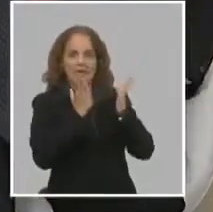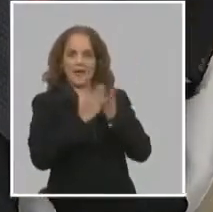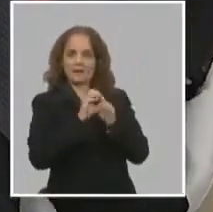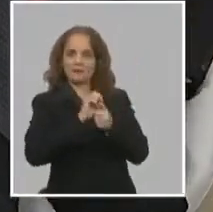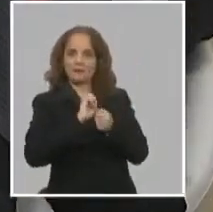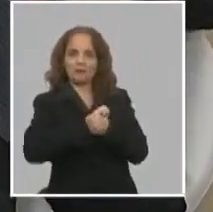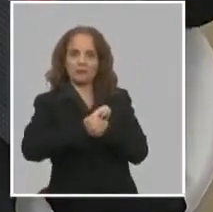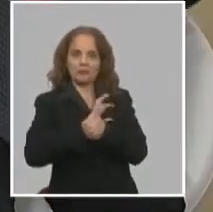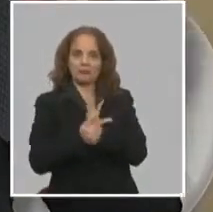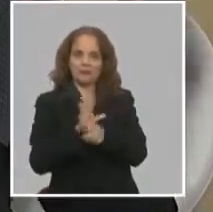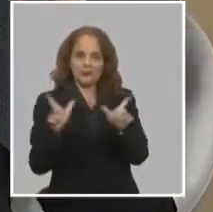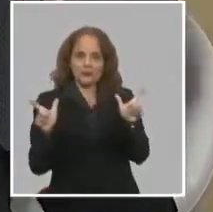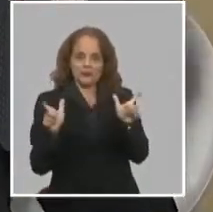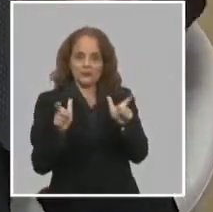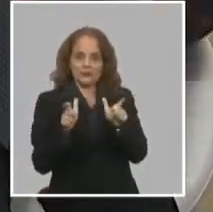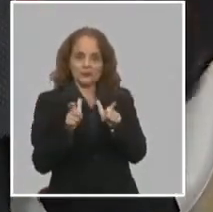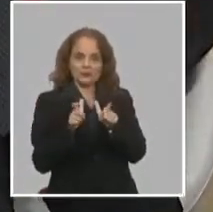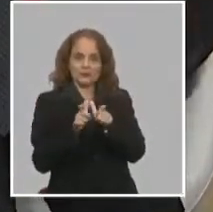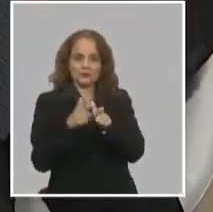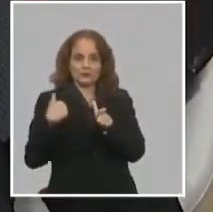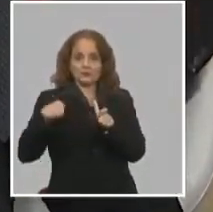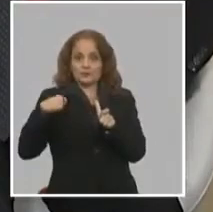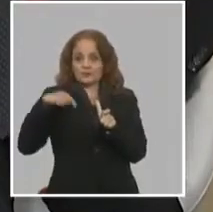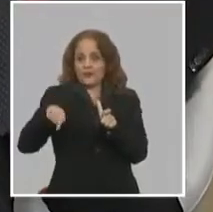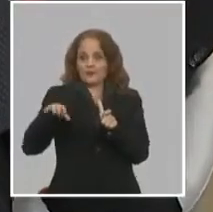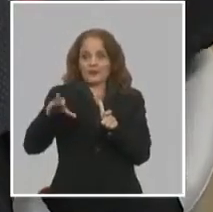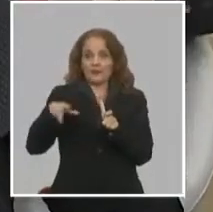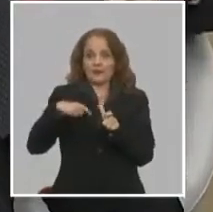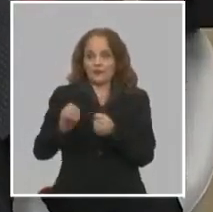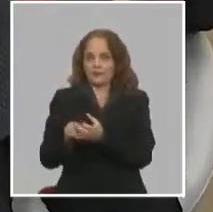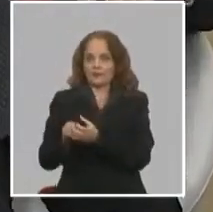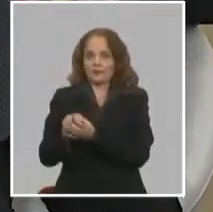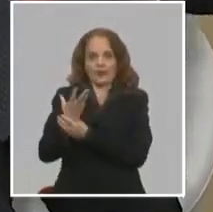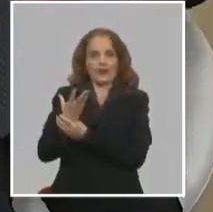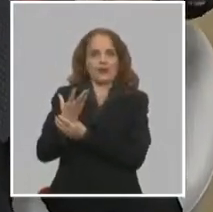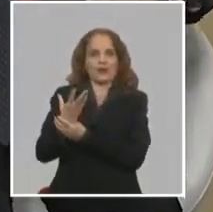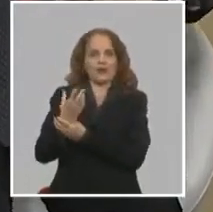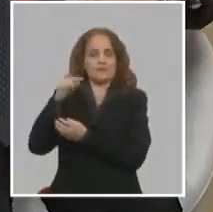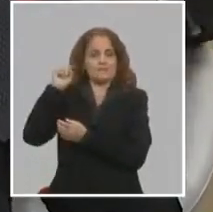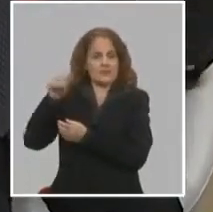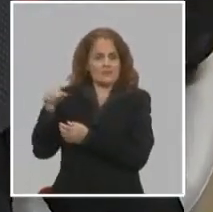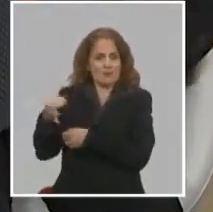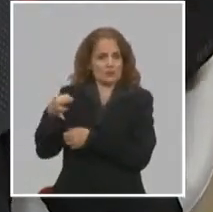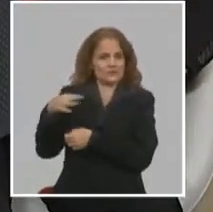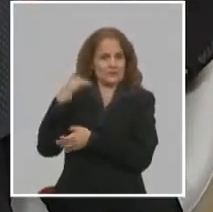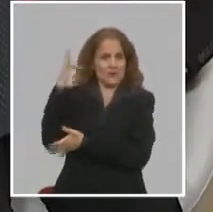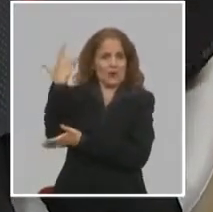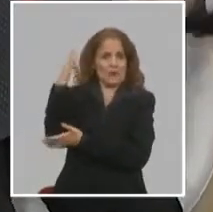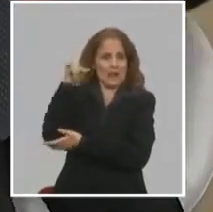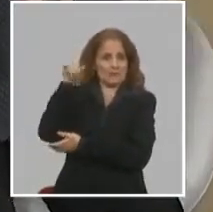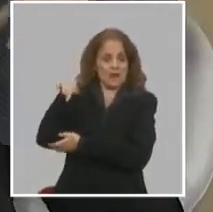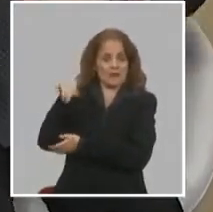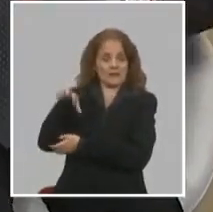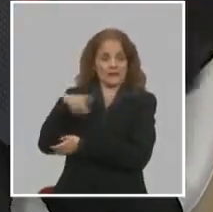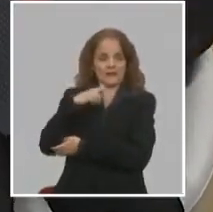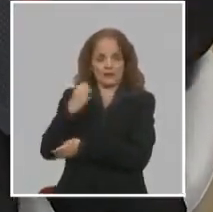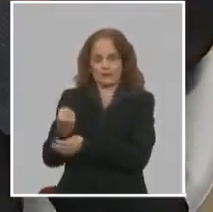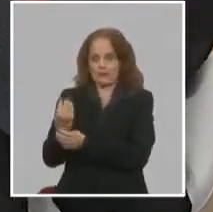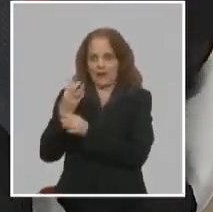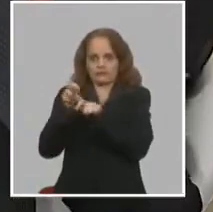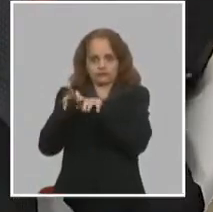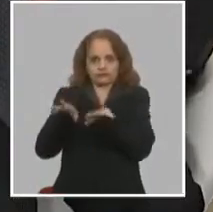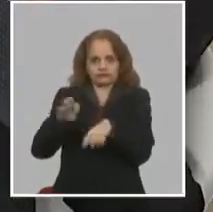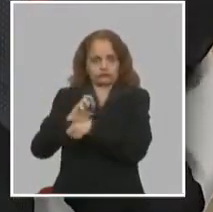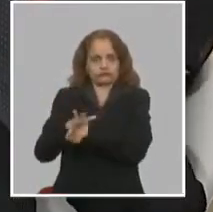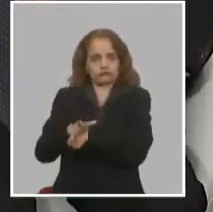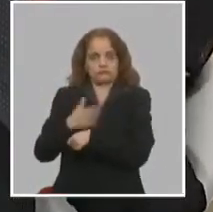de salud, pues se da un rebrote en La Palma. ¿Qué ha significado retomar el combate frente a la COVID ahora en